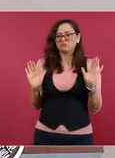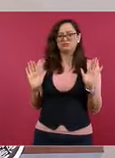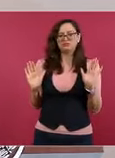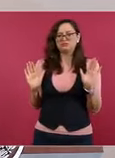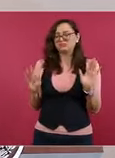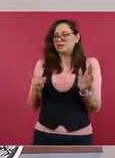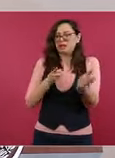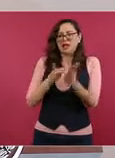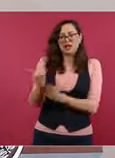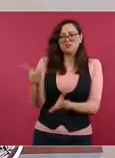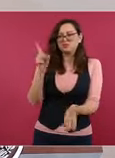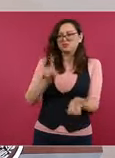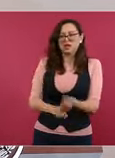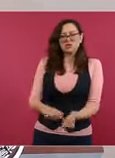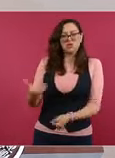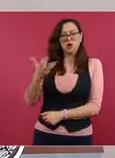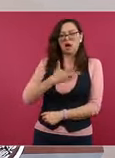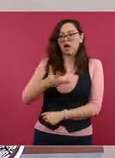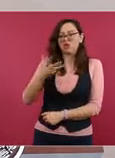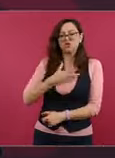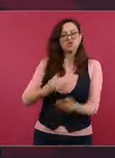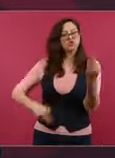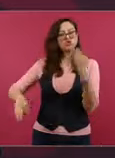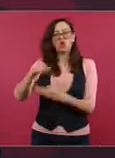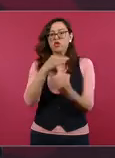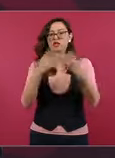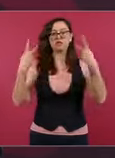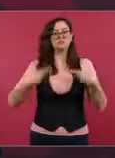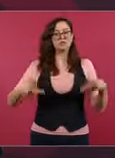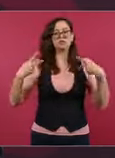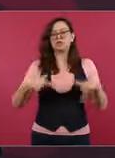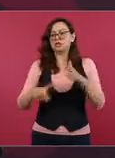tenemos derecho a votar y ser votados,